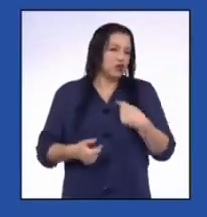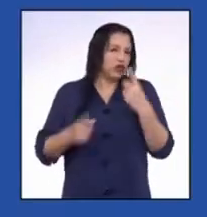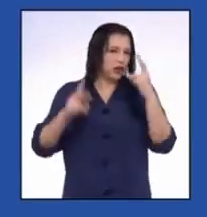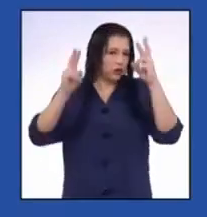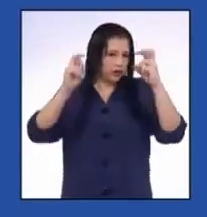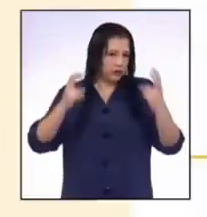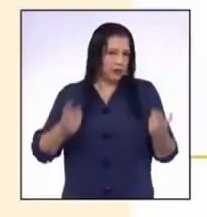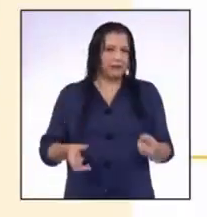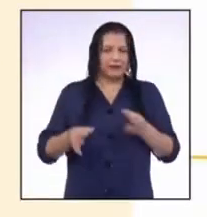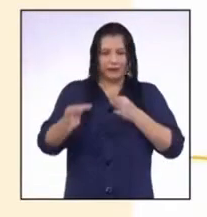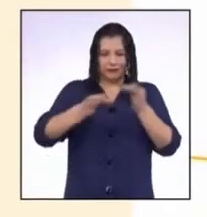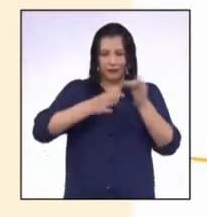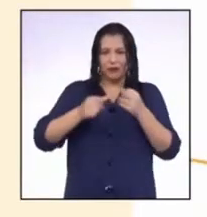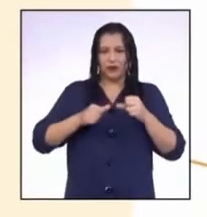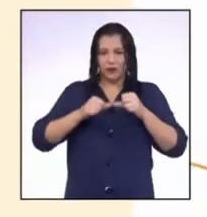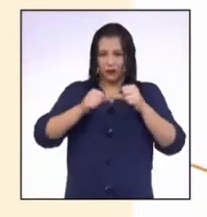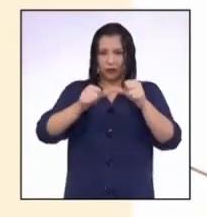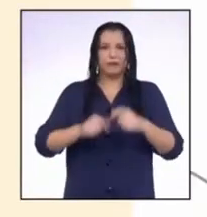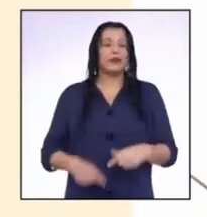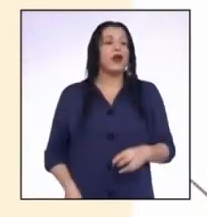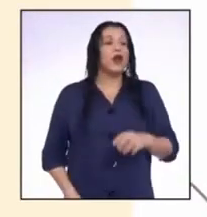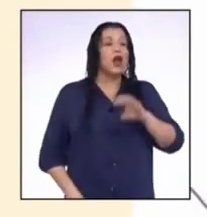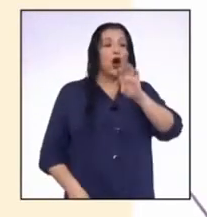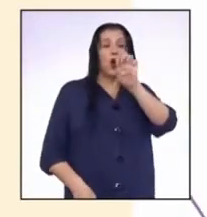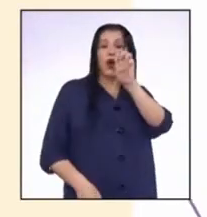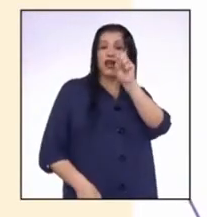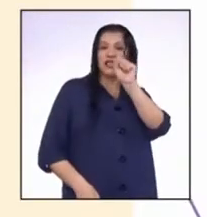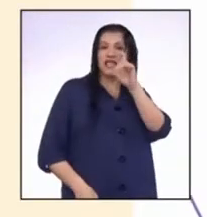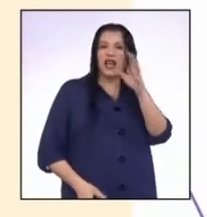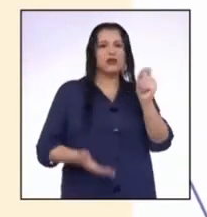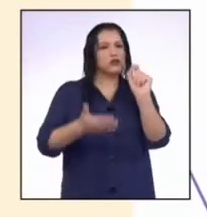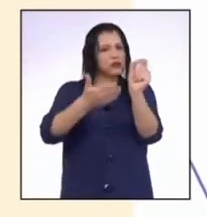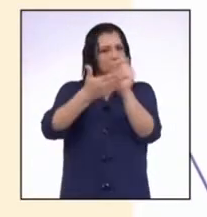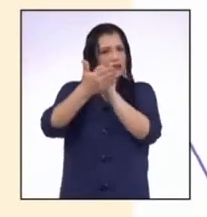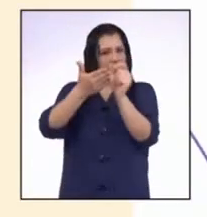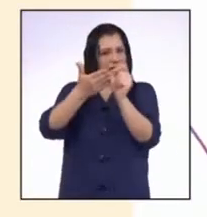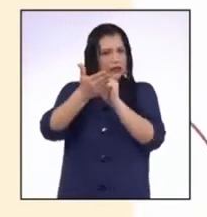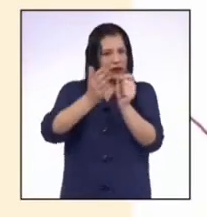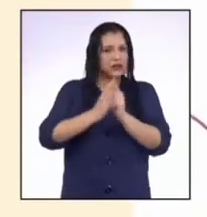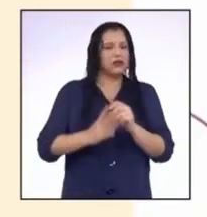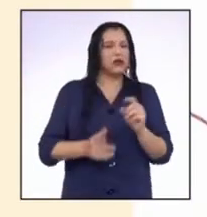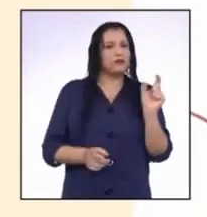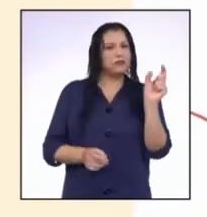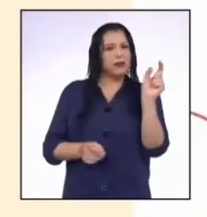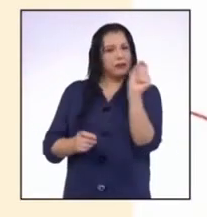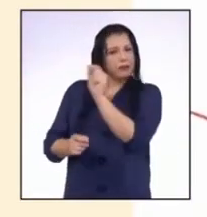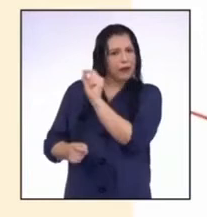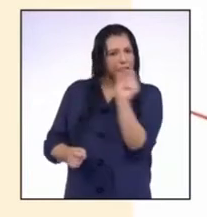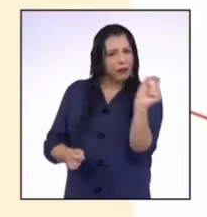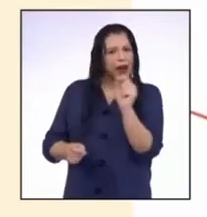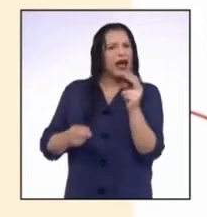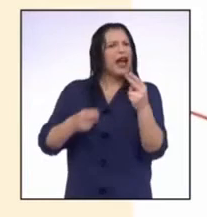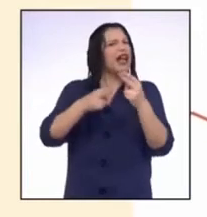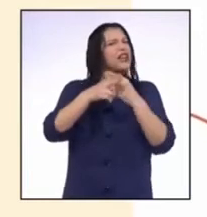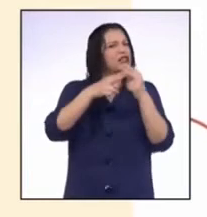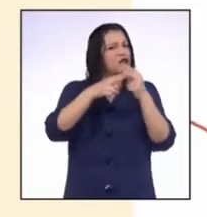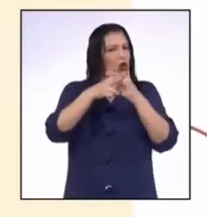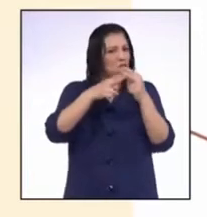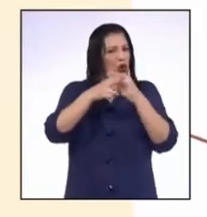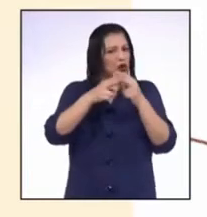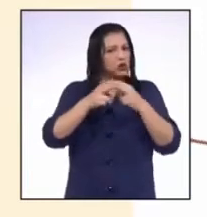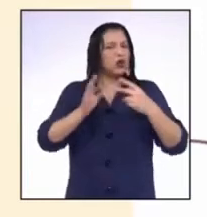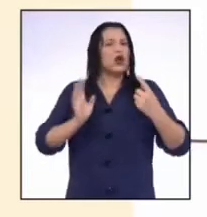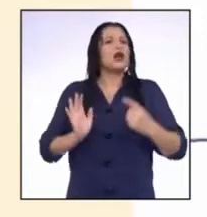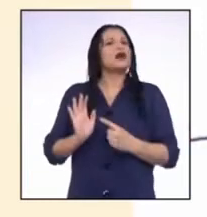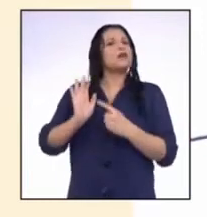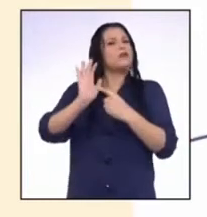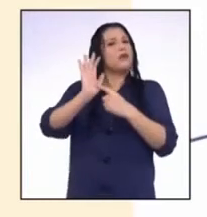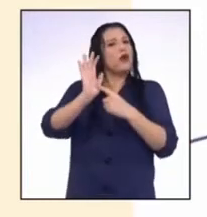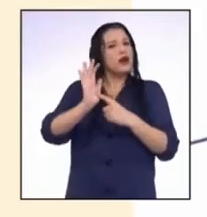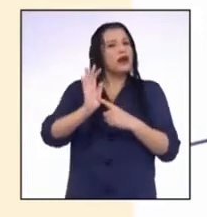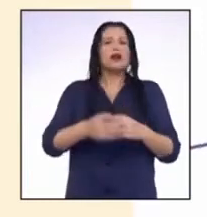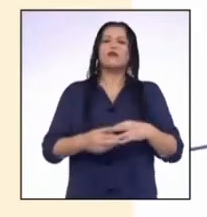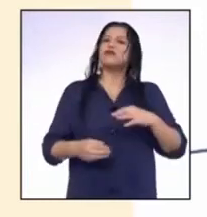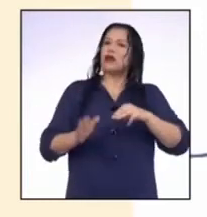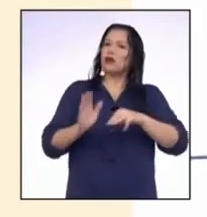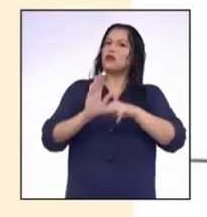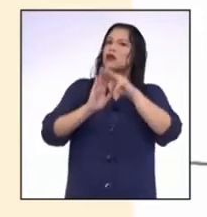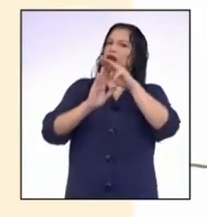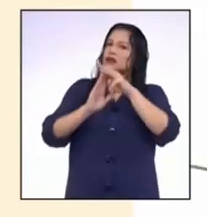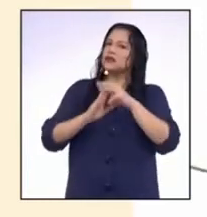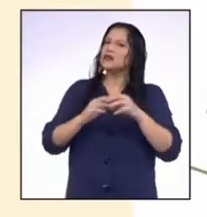argumentativo. Un ensayo es un escrito en prosa, generalmente breve, que expone con hondura,